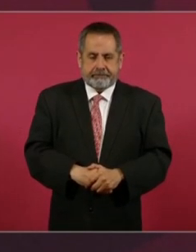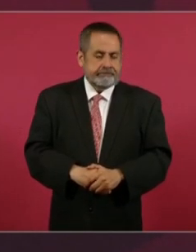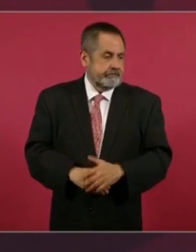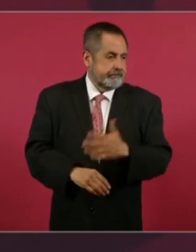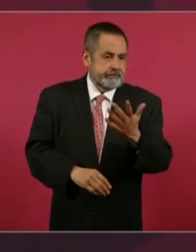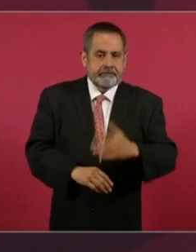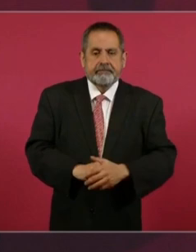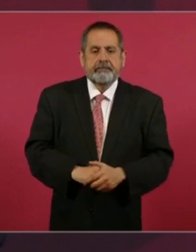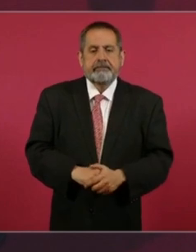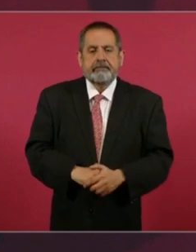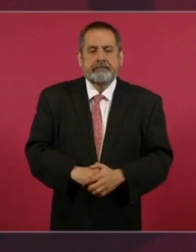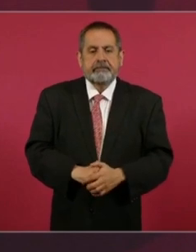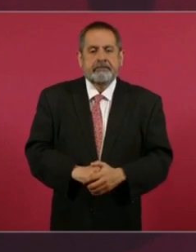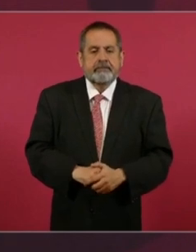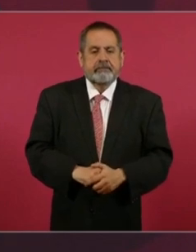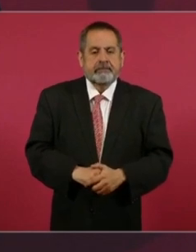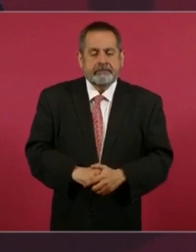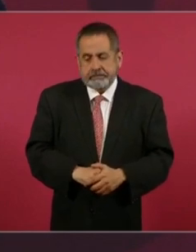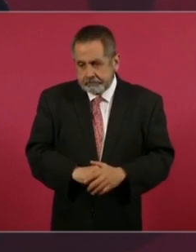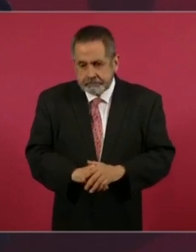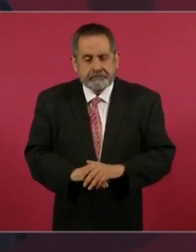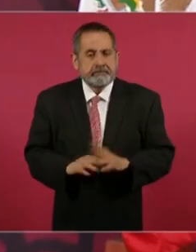Entonces, ya